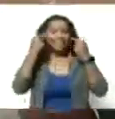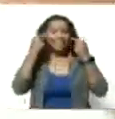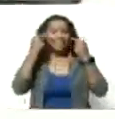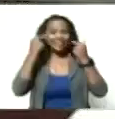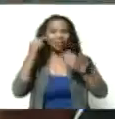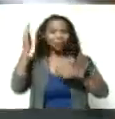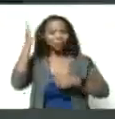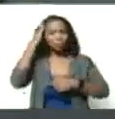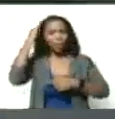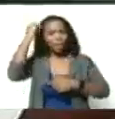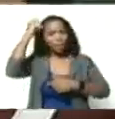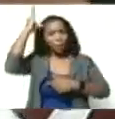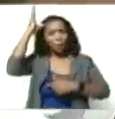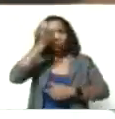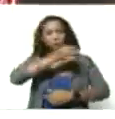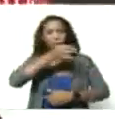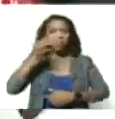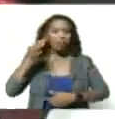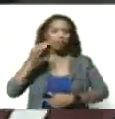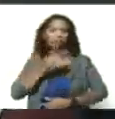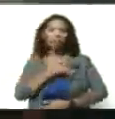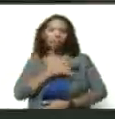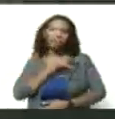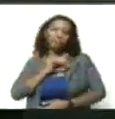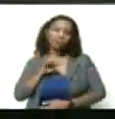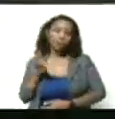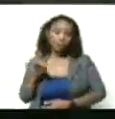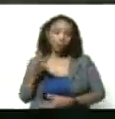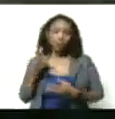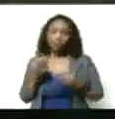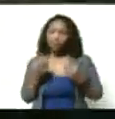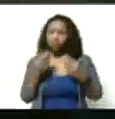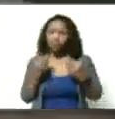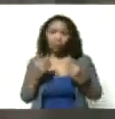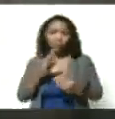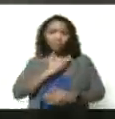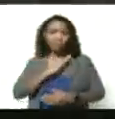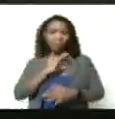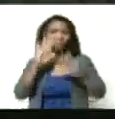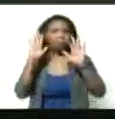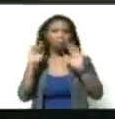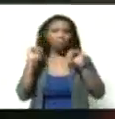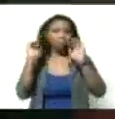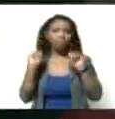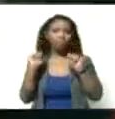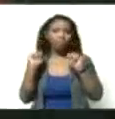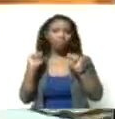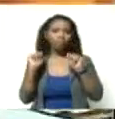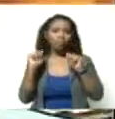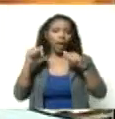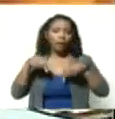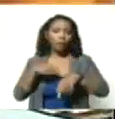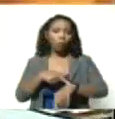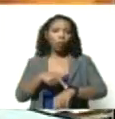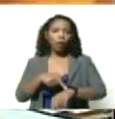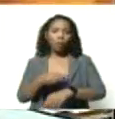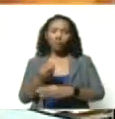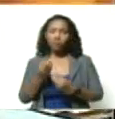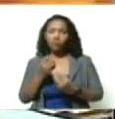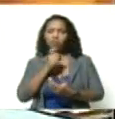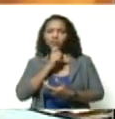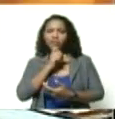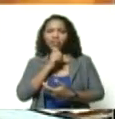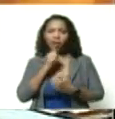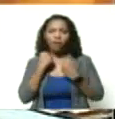una sabiduría extraordinaria. Nos duele mucho, mucho, mucho tener que despedirlo en esta hora tan difícil y